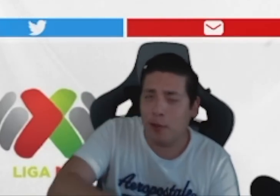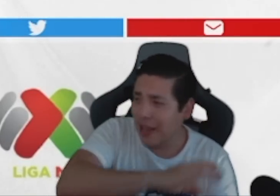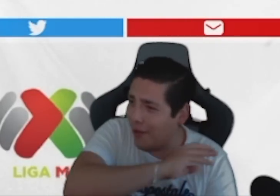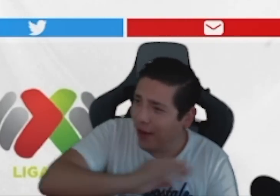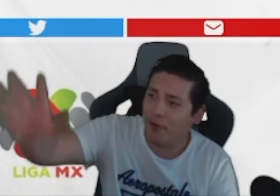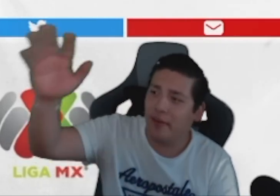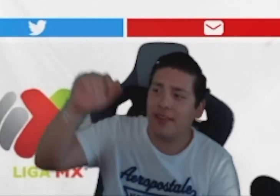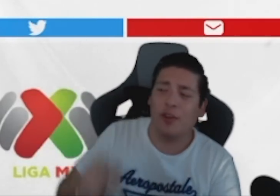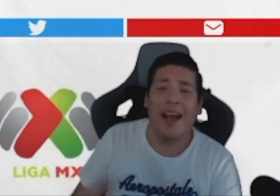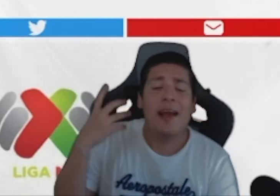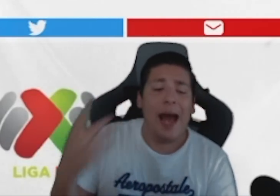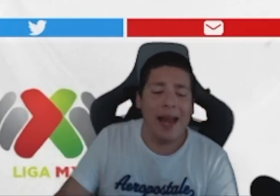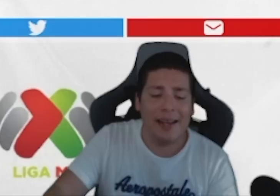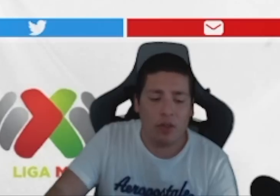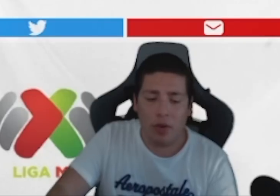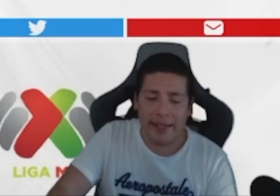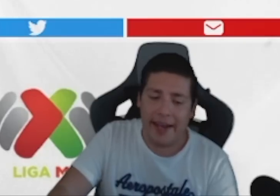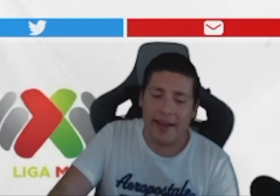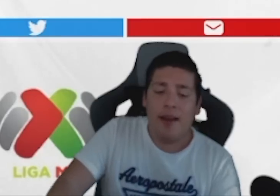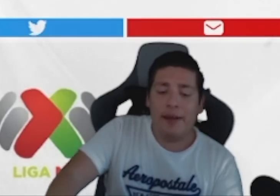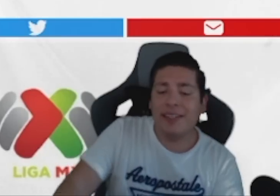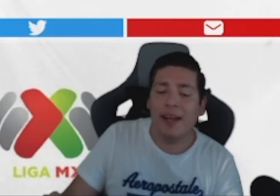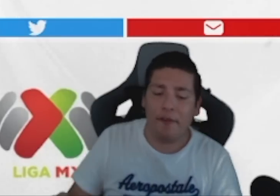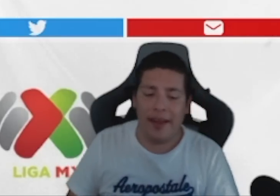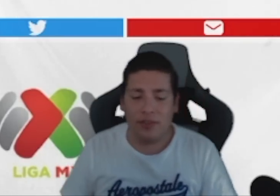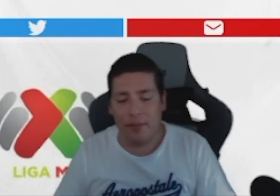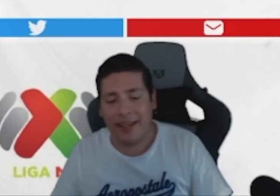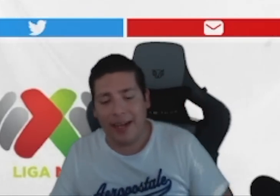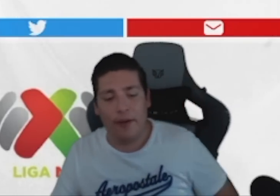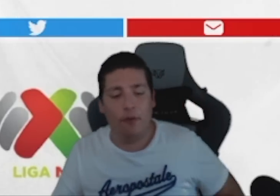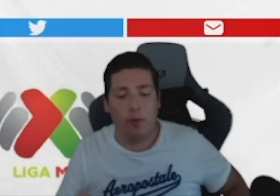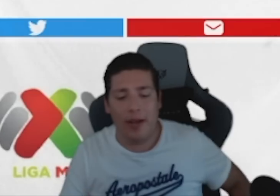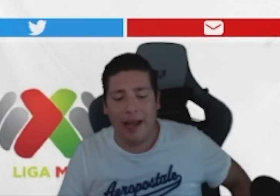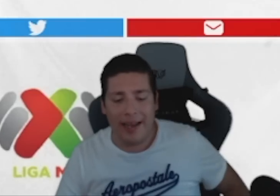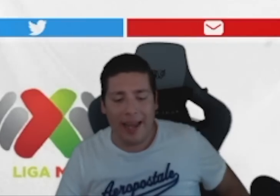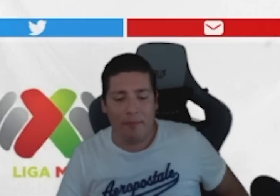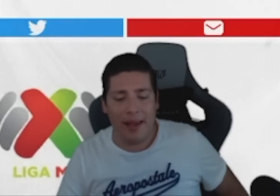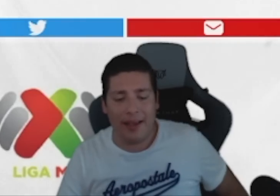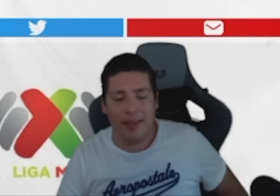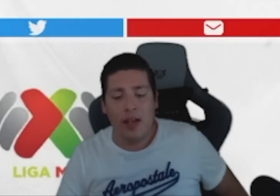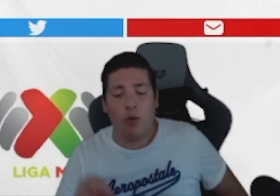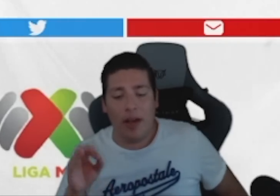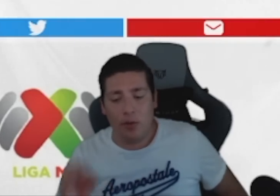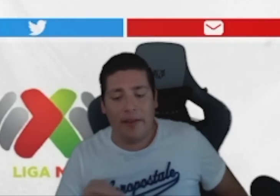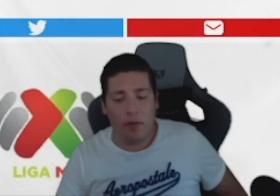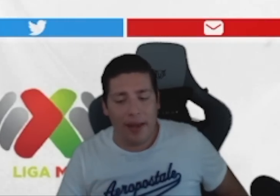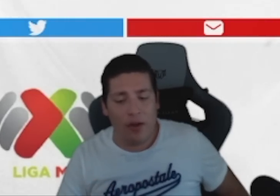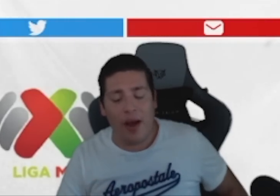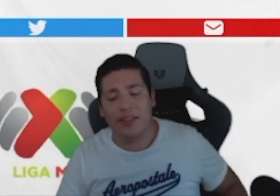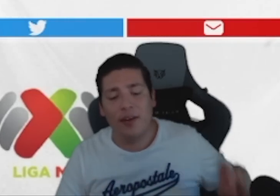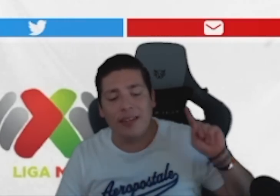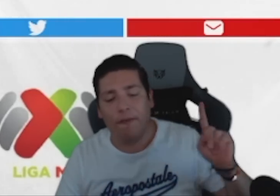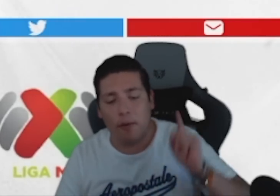corruptos a lo largo de la historia han hecho lo que quieren, presenta la federación mexicana del fútbol y la liga MX con ayuda del